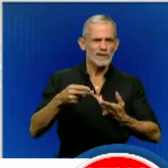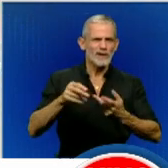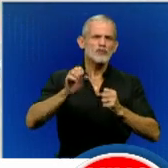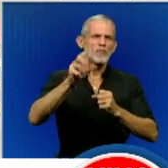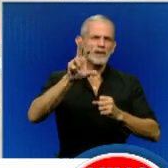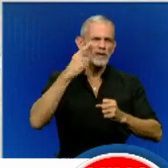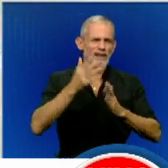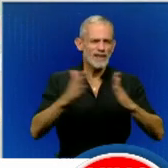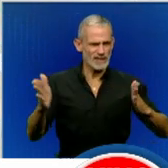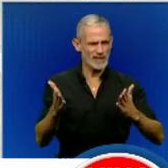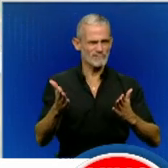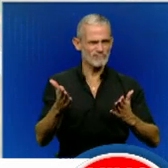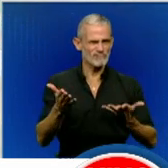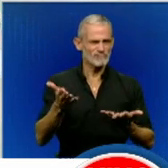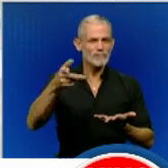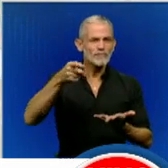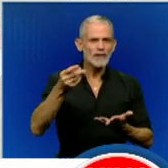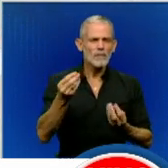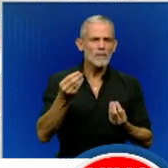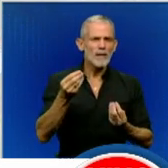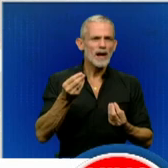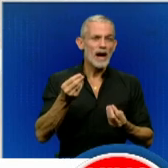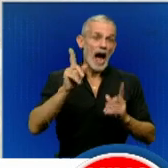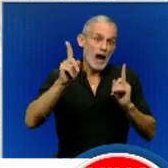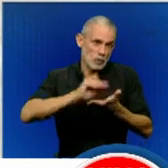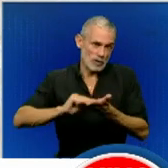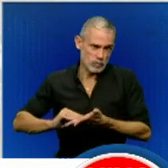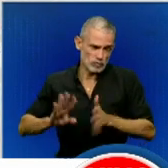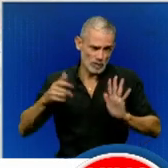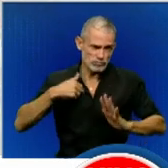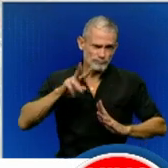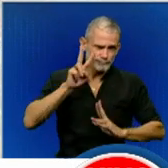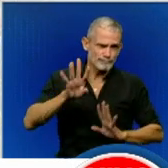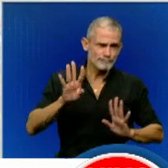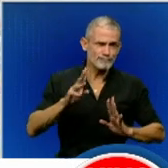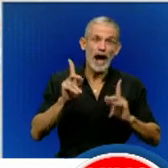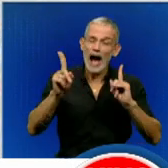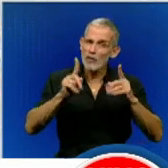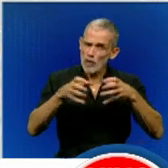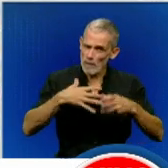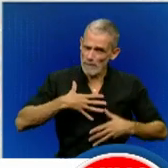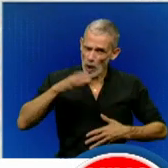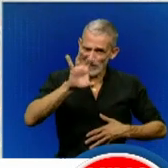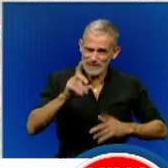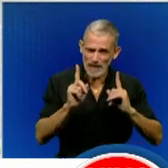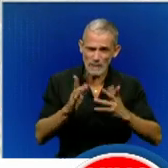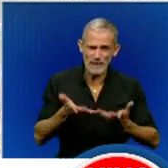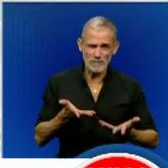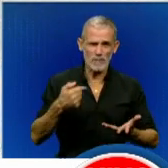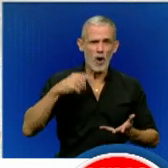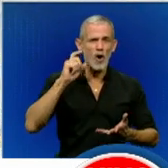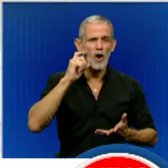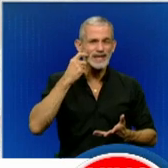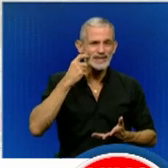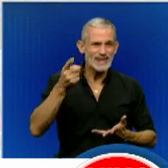tienen como soporte algunos legisladores que yo he escuchado incluso algunos de mi propia provincia pensando que las